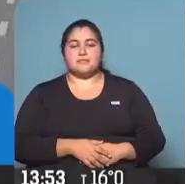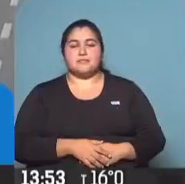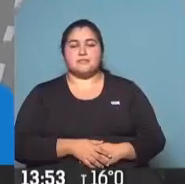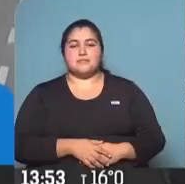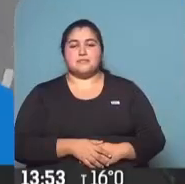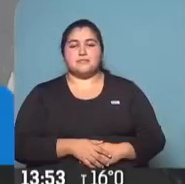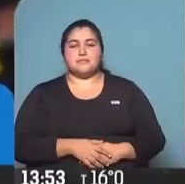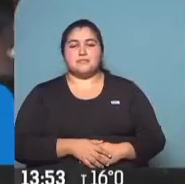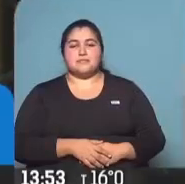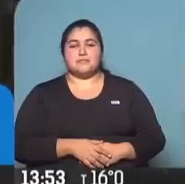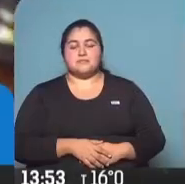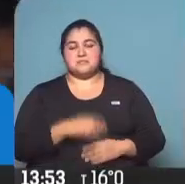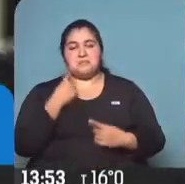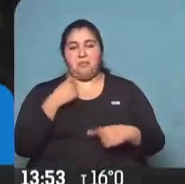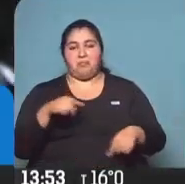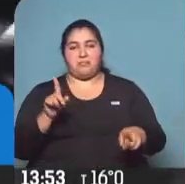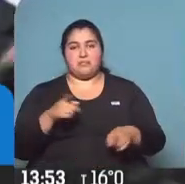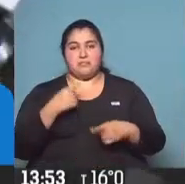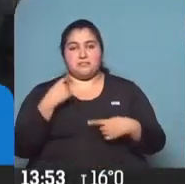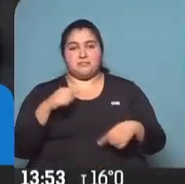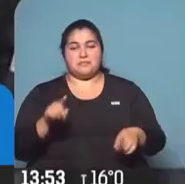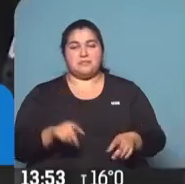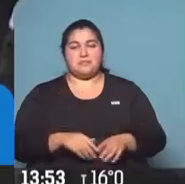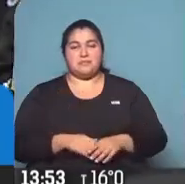y ah